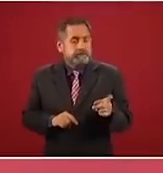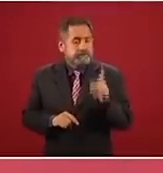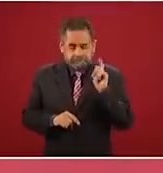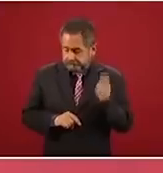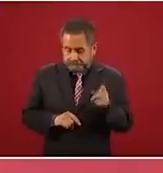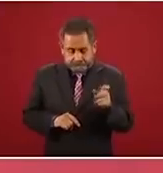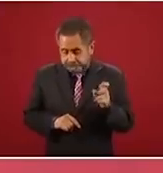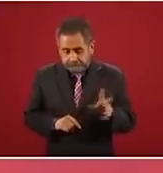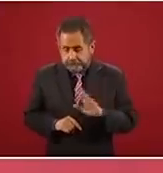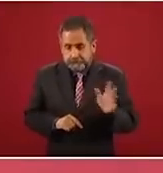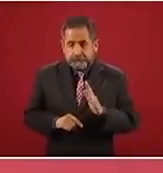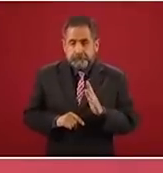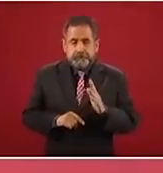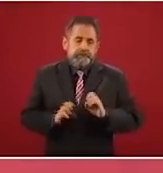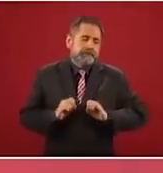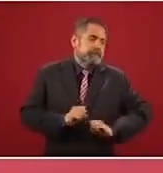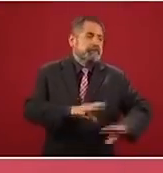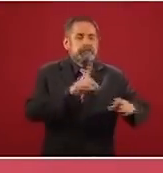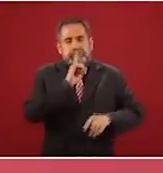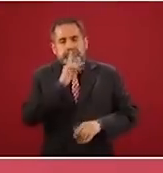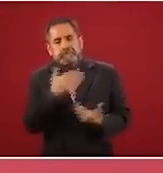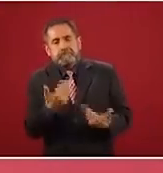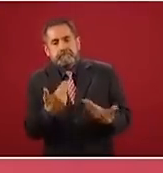no se va a tolerar.